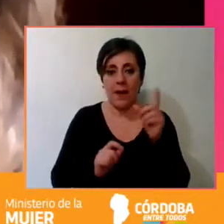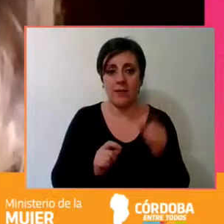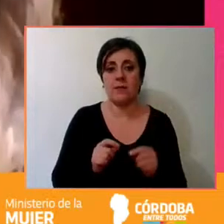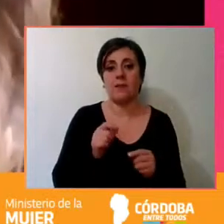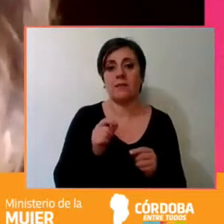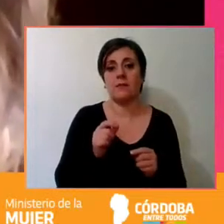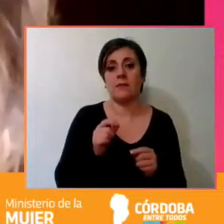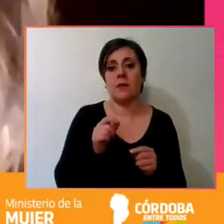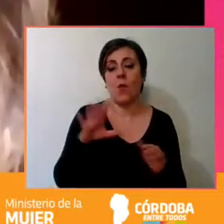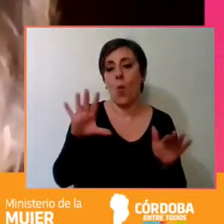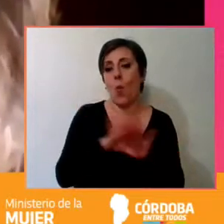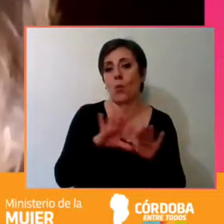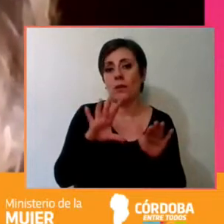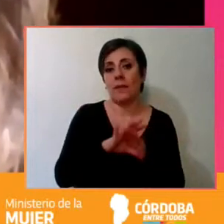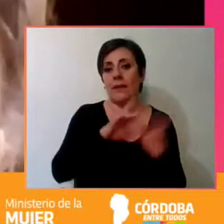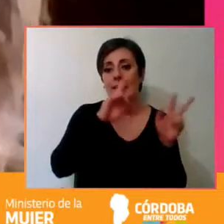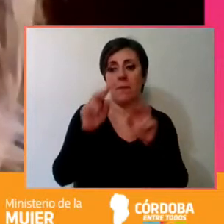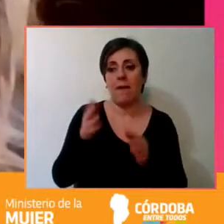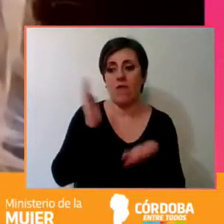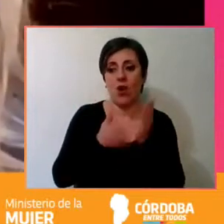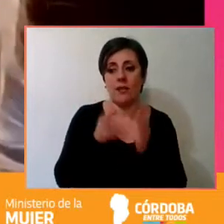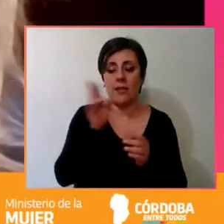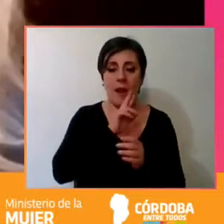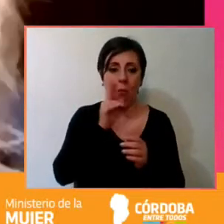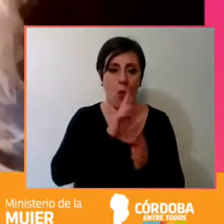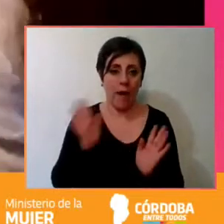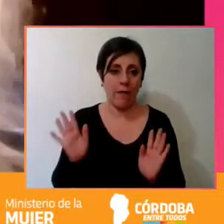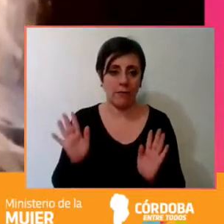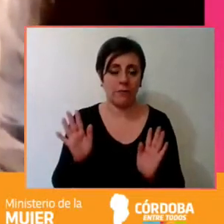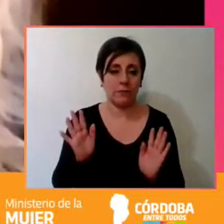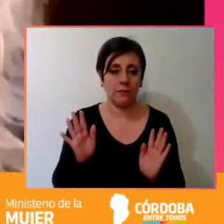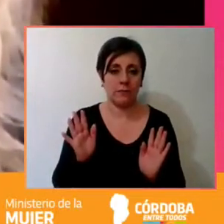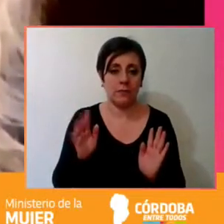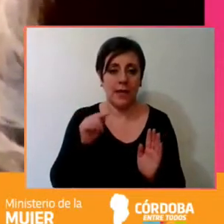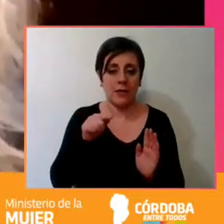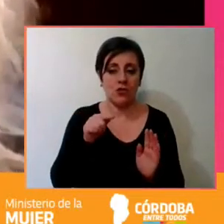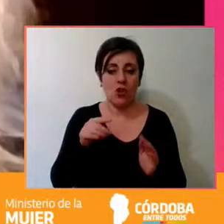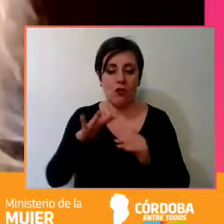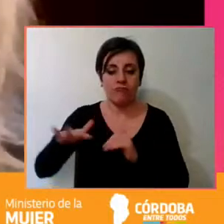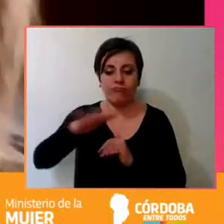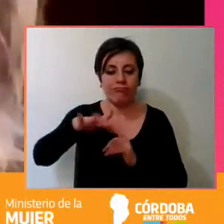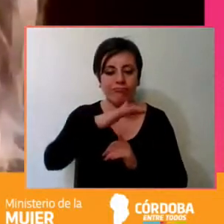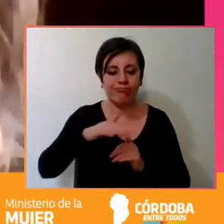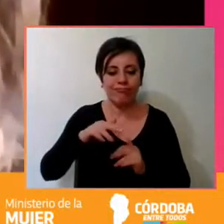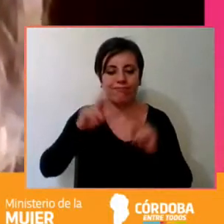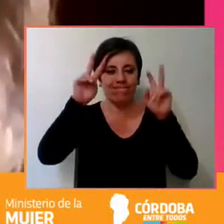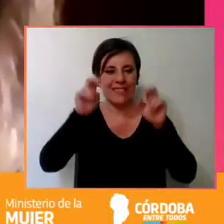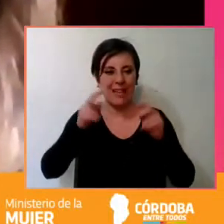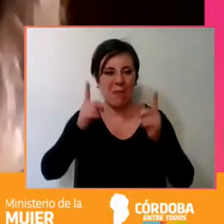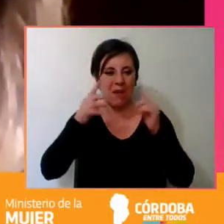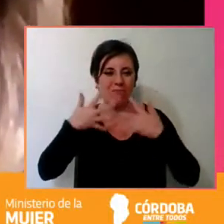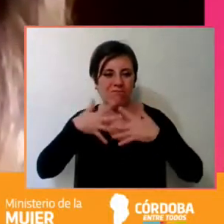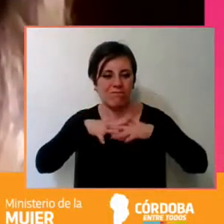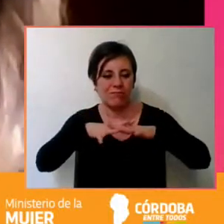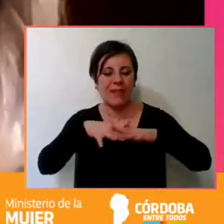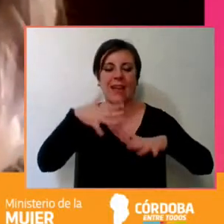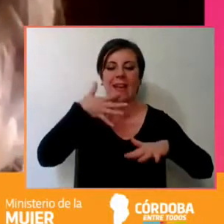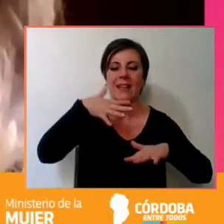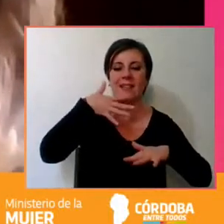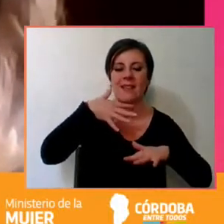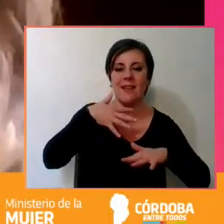dedican justamente a los temas de violencia contra las mujeres. Esto es transversar. Transversar significa entender que